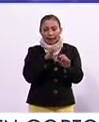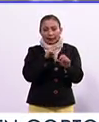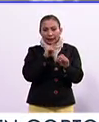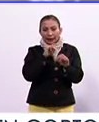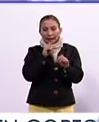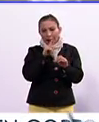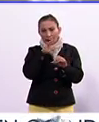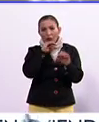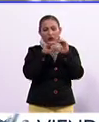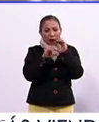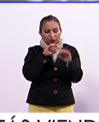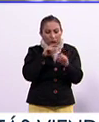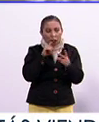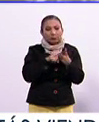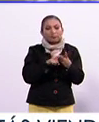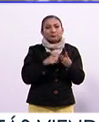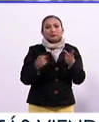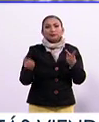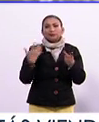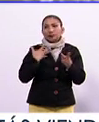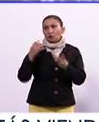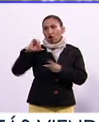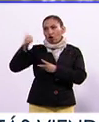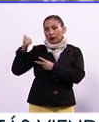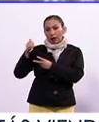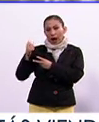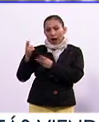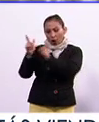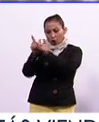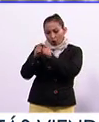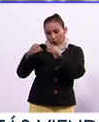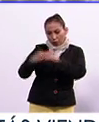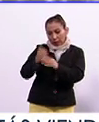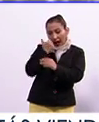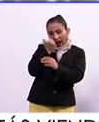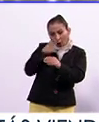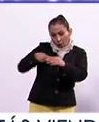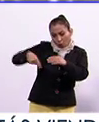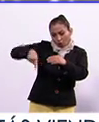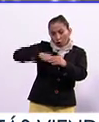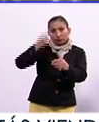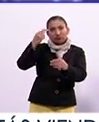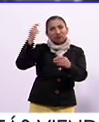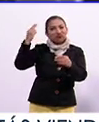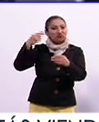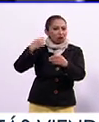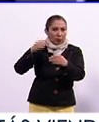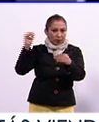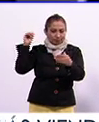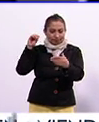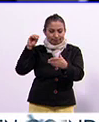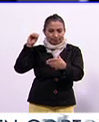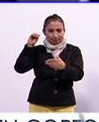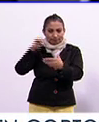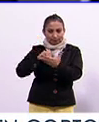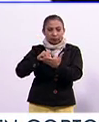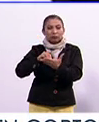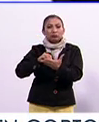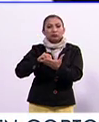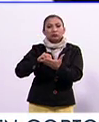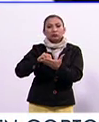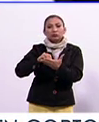Telecomunicaciones. Creamos un grupo de estudiantes que le llamamos